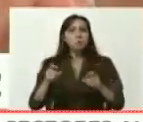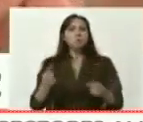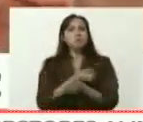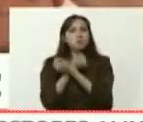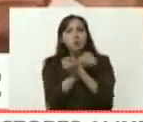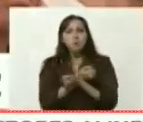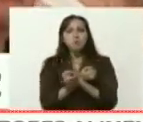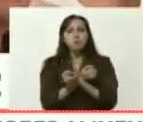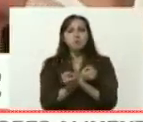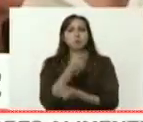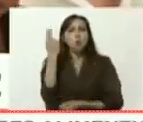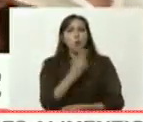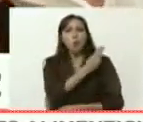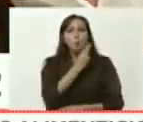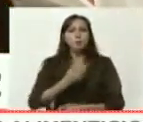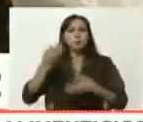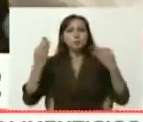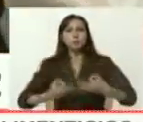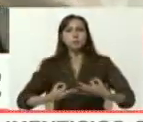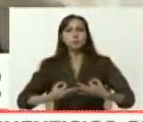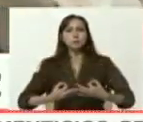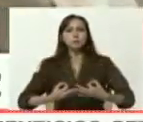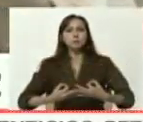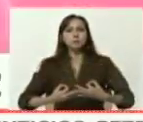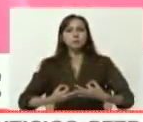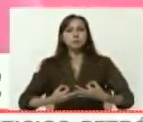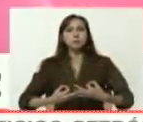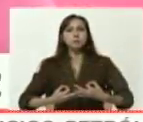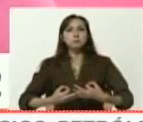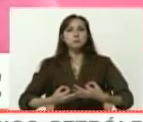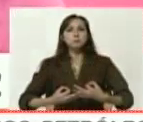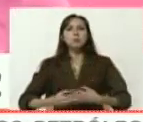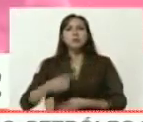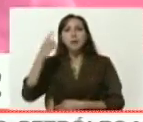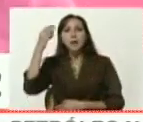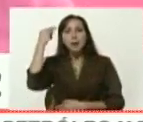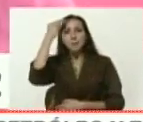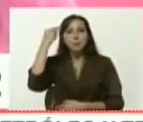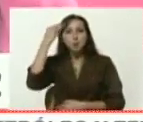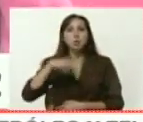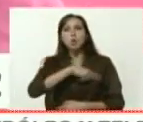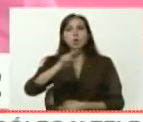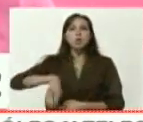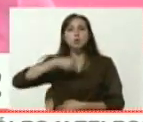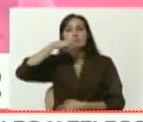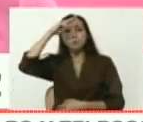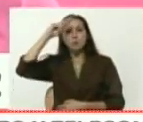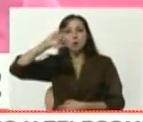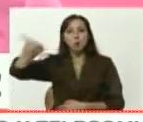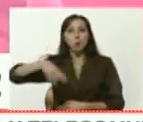profundamente comprometidos en el legado de nuestro padre. Y así crecimos.